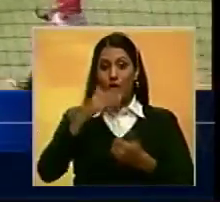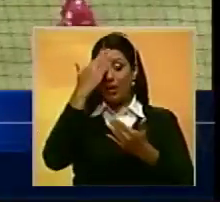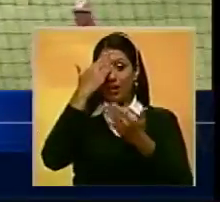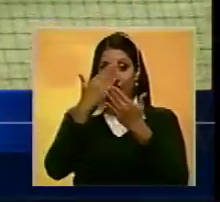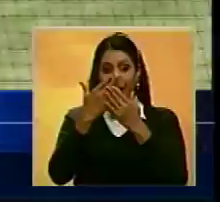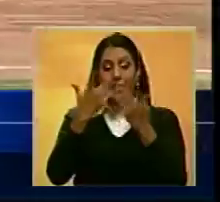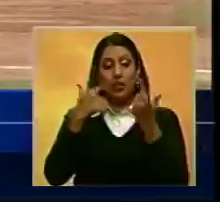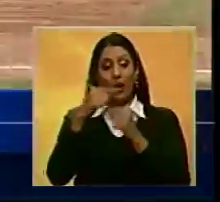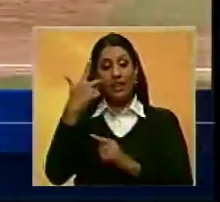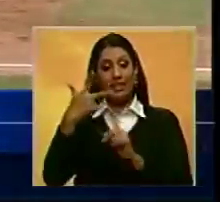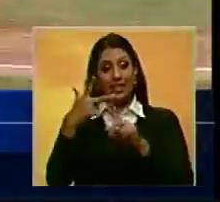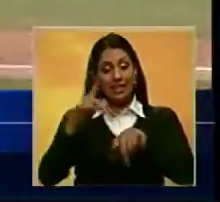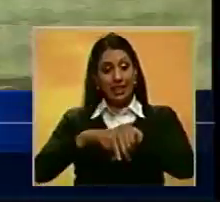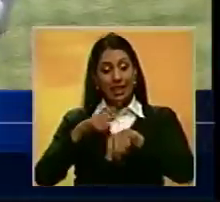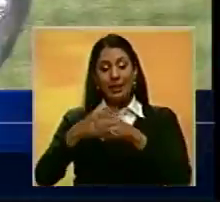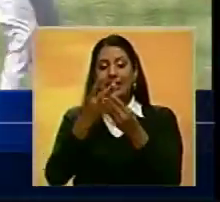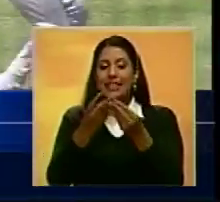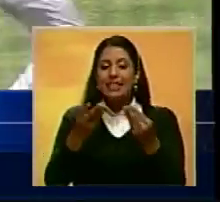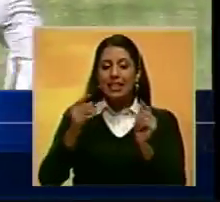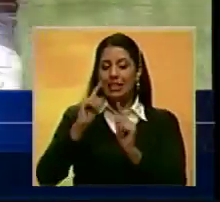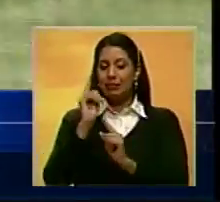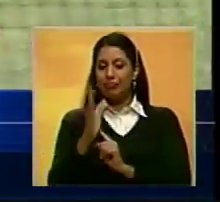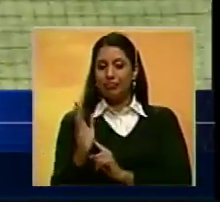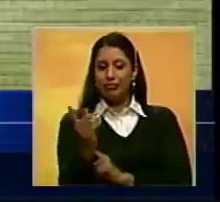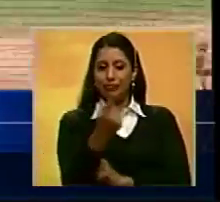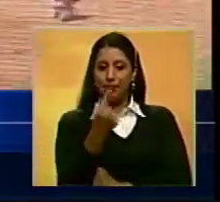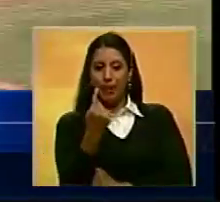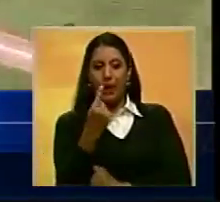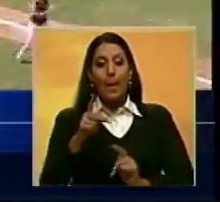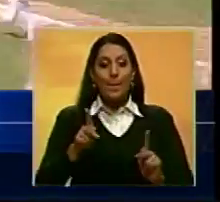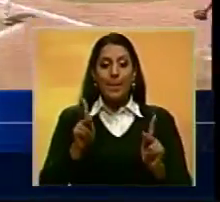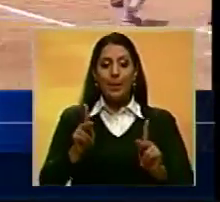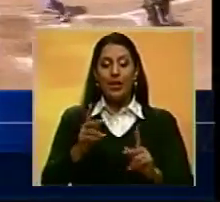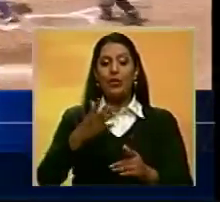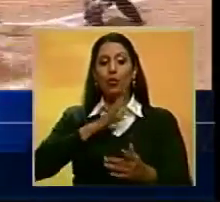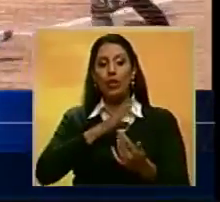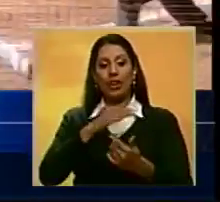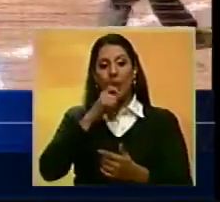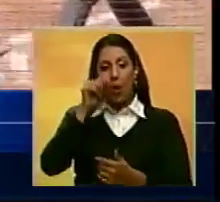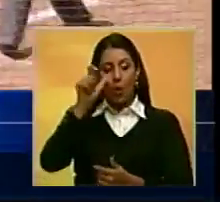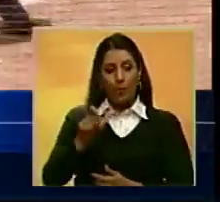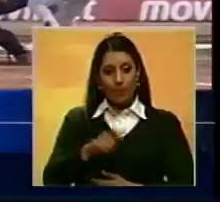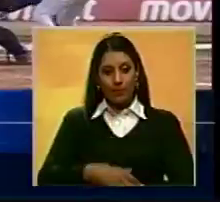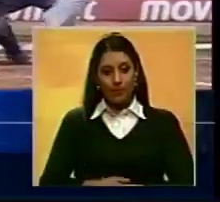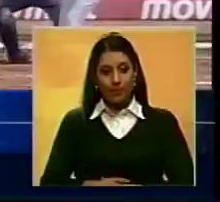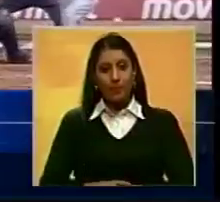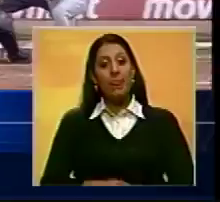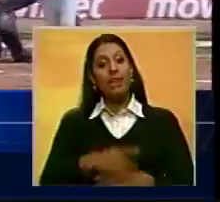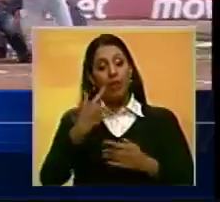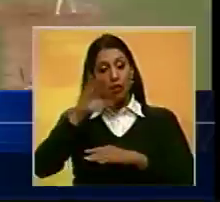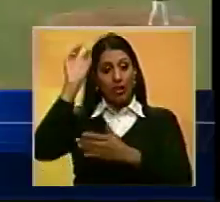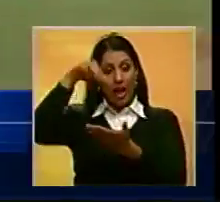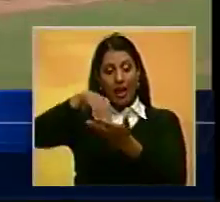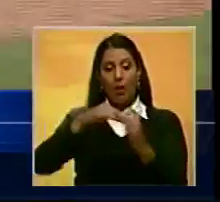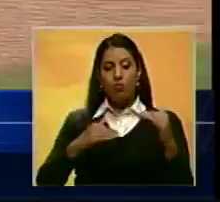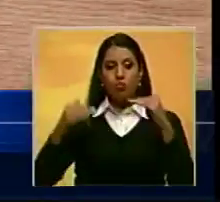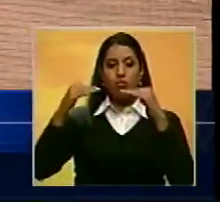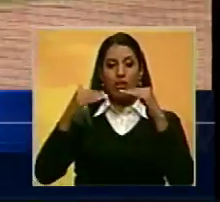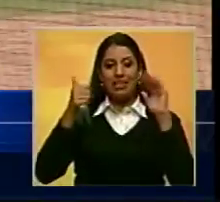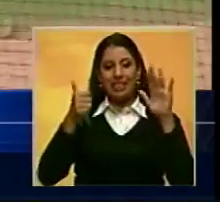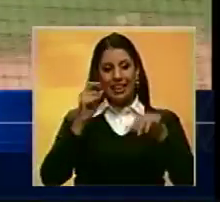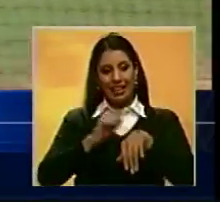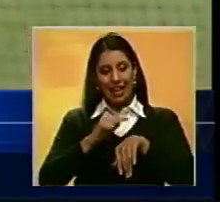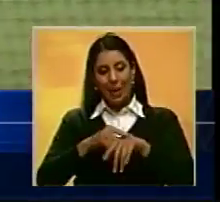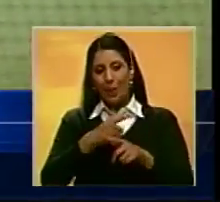frente en el tercer inning con este sencillo a la izquierda de Giovanni Urshela, que permitió anotar a Mike Tauchman. Aragua igualó la pizarra en el sexto con